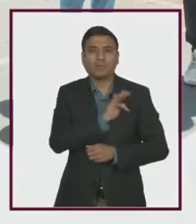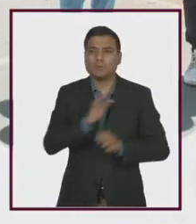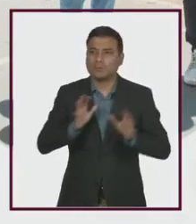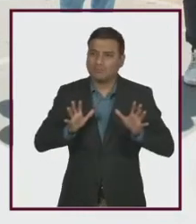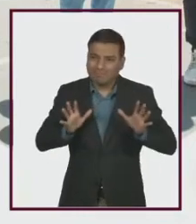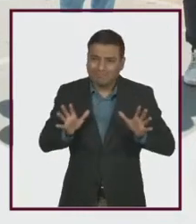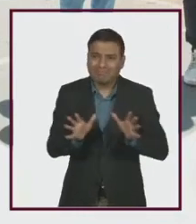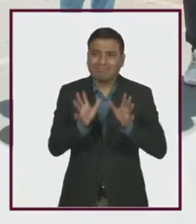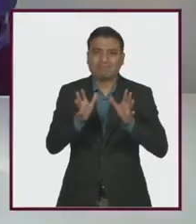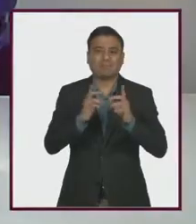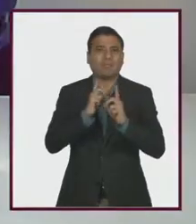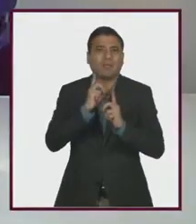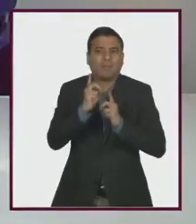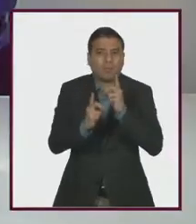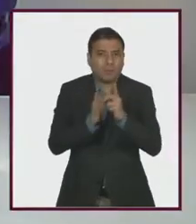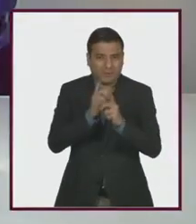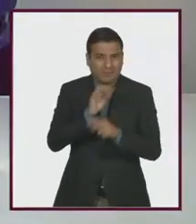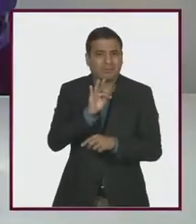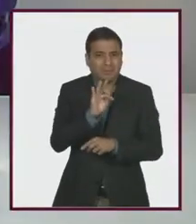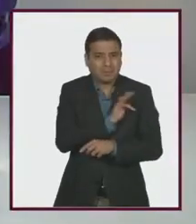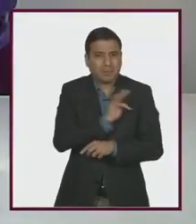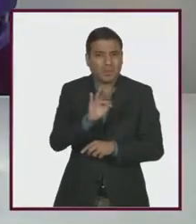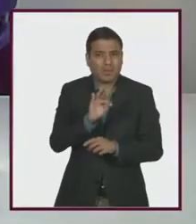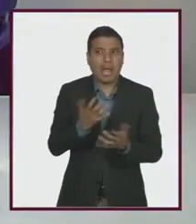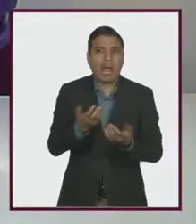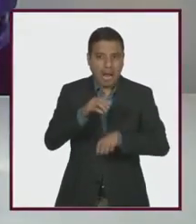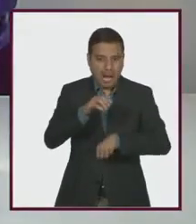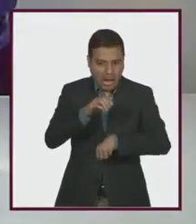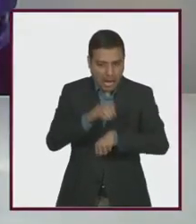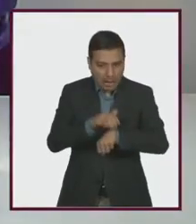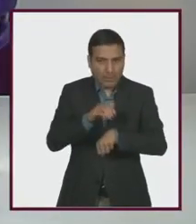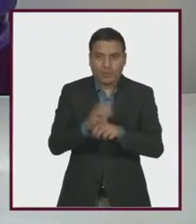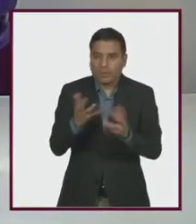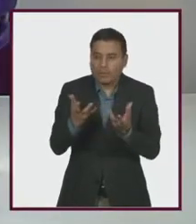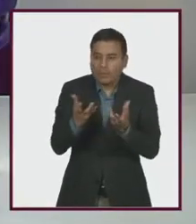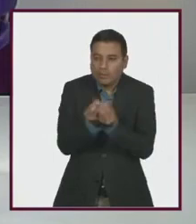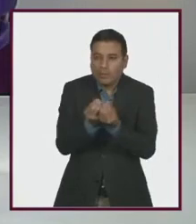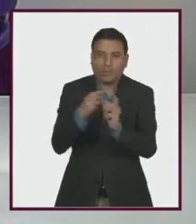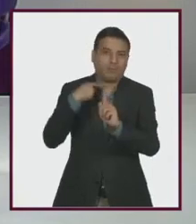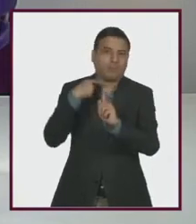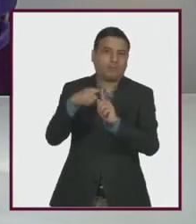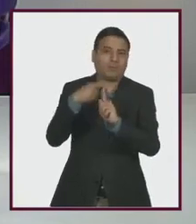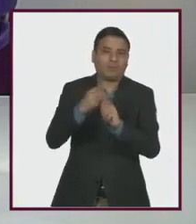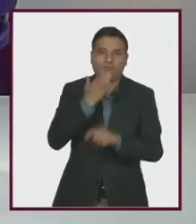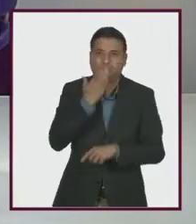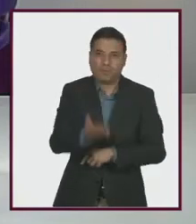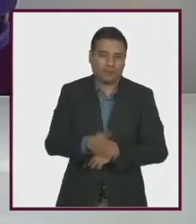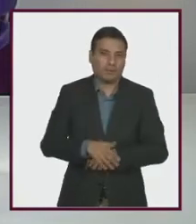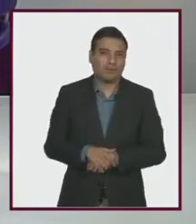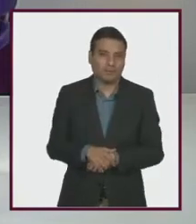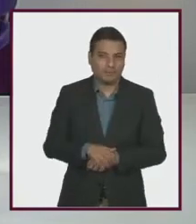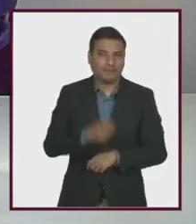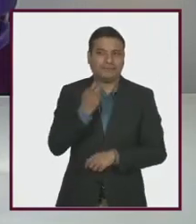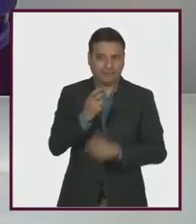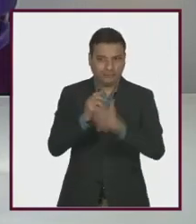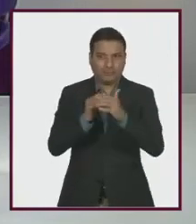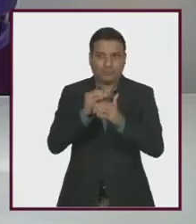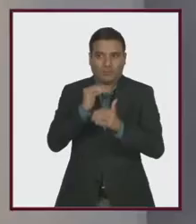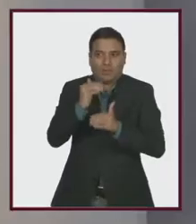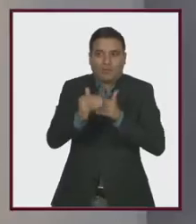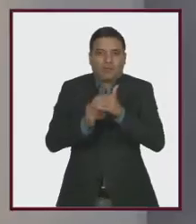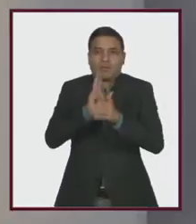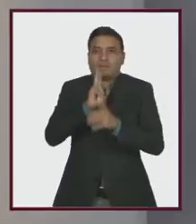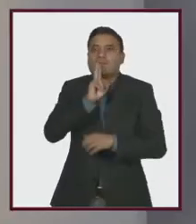de ellas tienen, pues va a hacer que las amistades tengan mayor actividad como tal, ¿no? Y que esto pueda mejorar o disminuir los